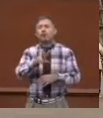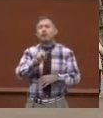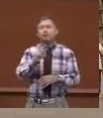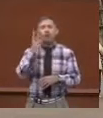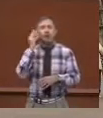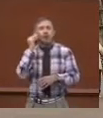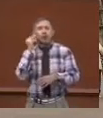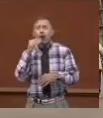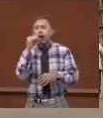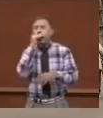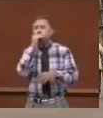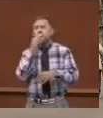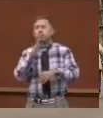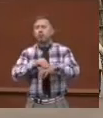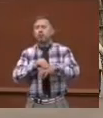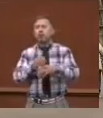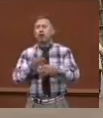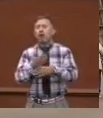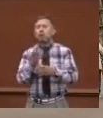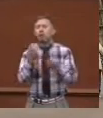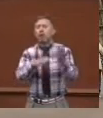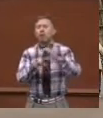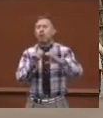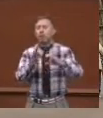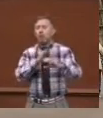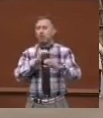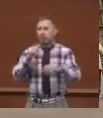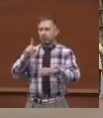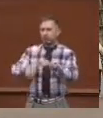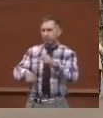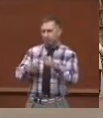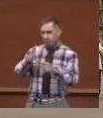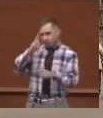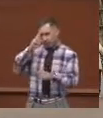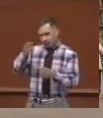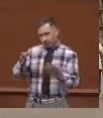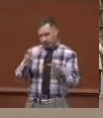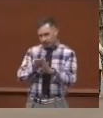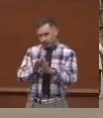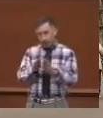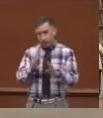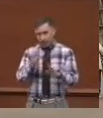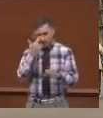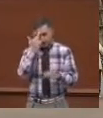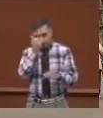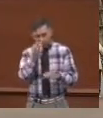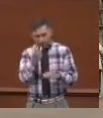la televisión. Por todas estas razones, respaldo el proyecto en sus términos.